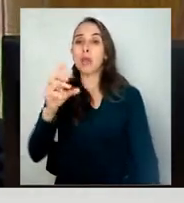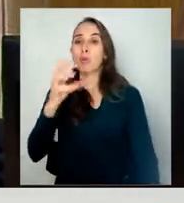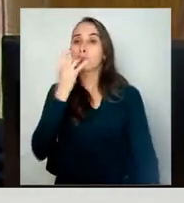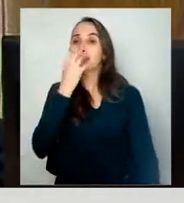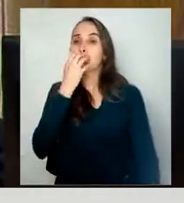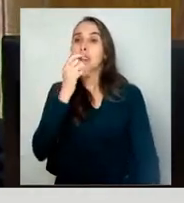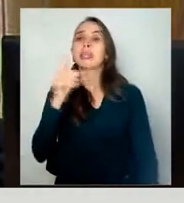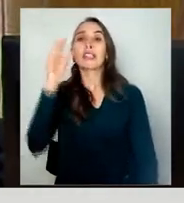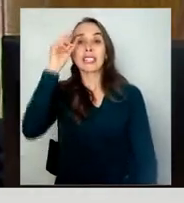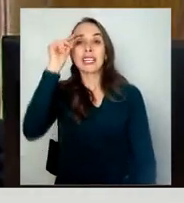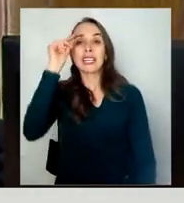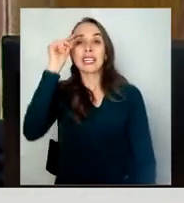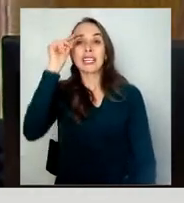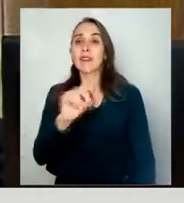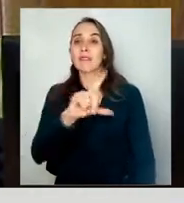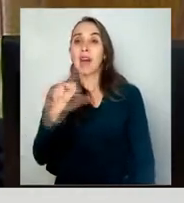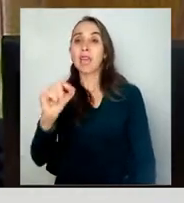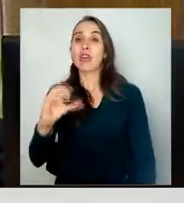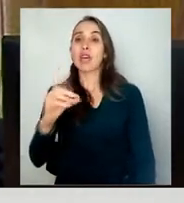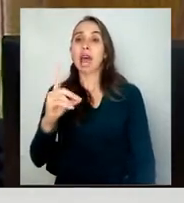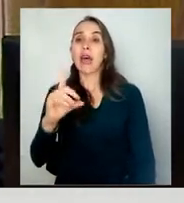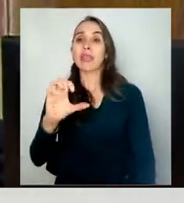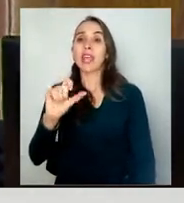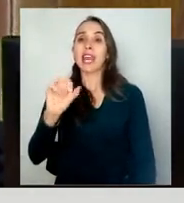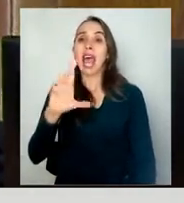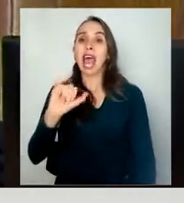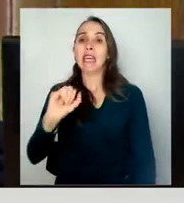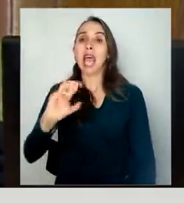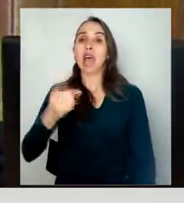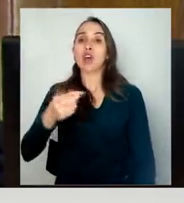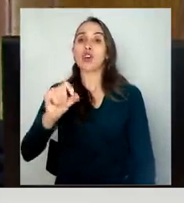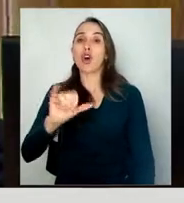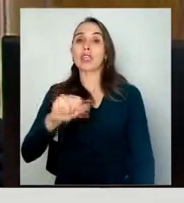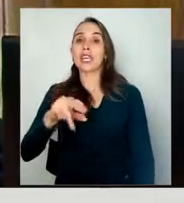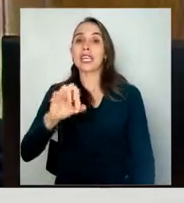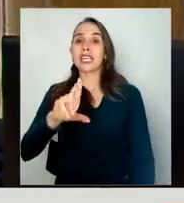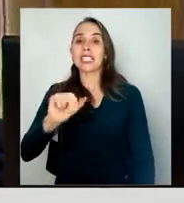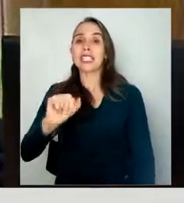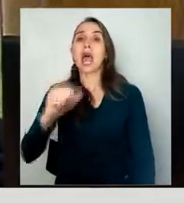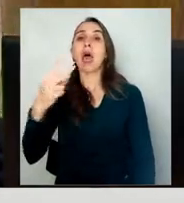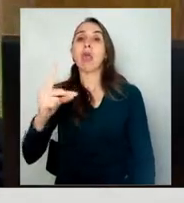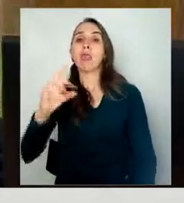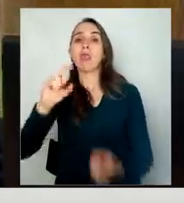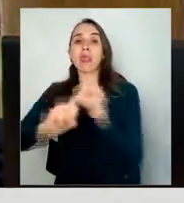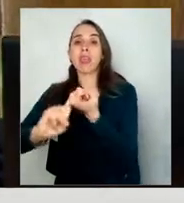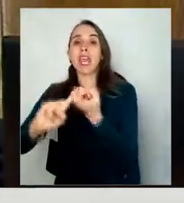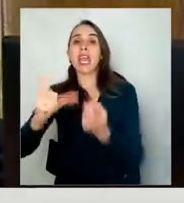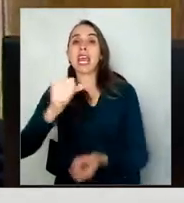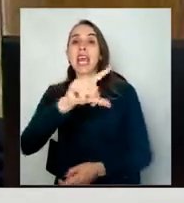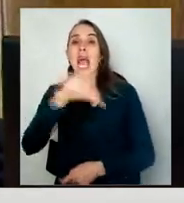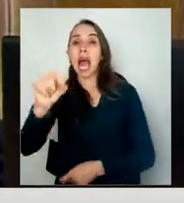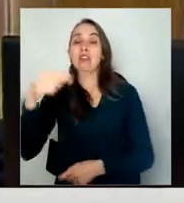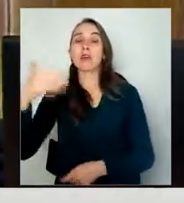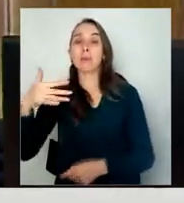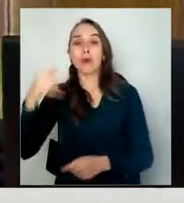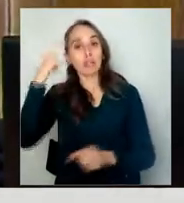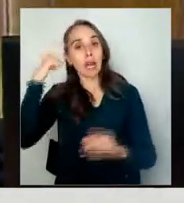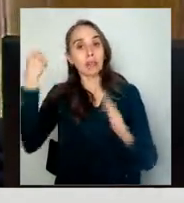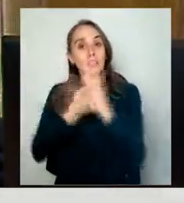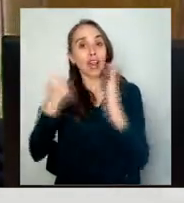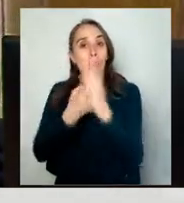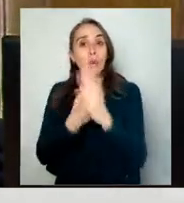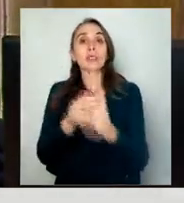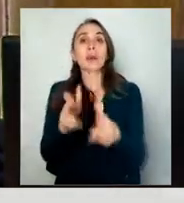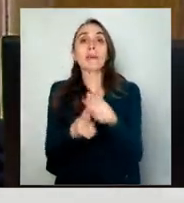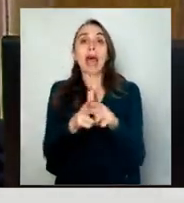Carballo o el de candelaria goyenechea de gallo quienes también juga un rol importantísimo en aquella Cruzada fueron expresiones